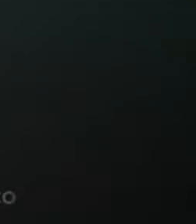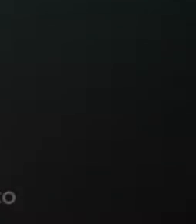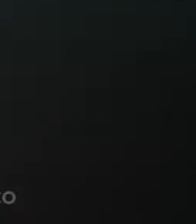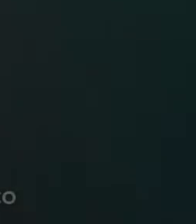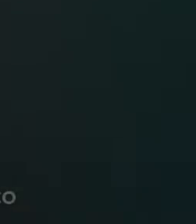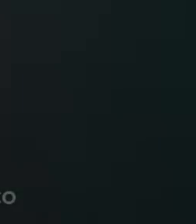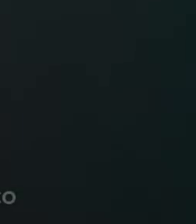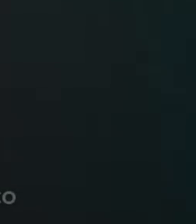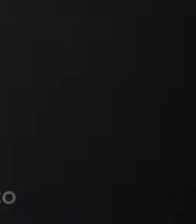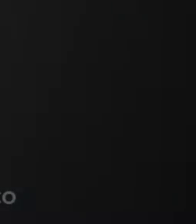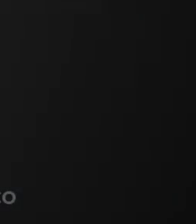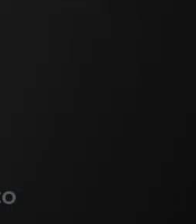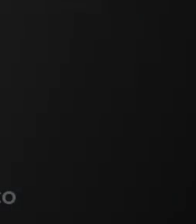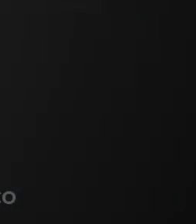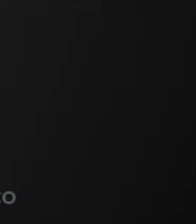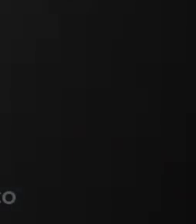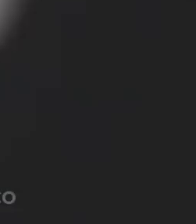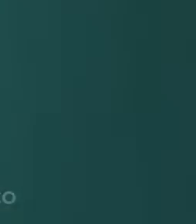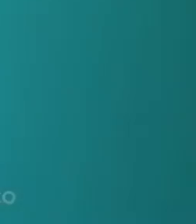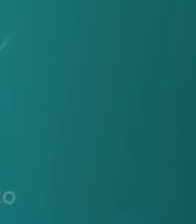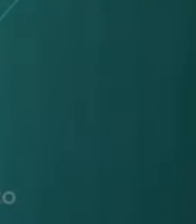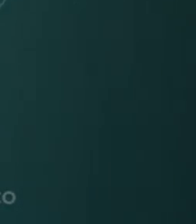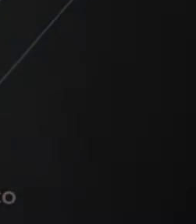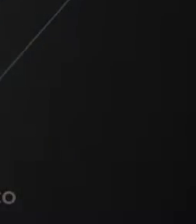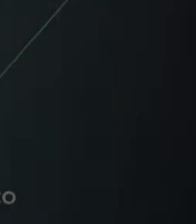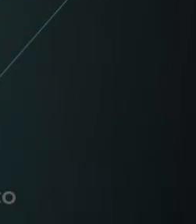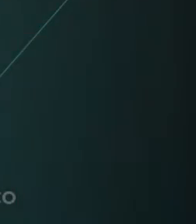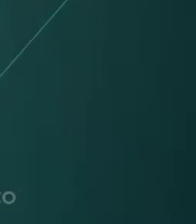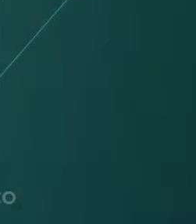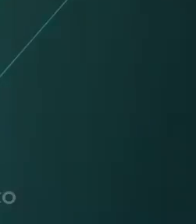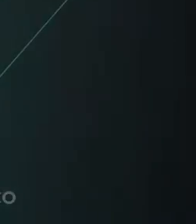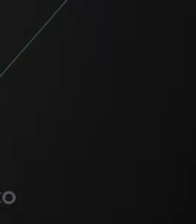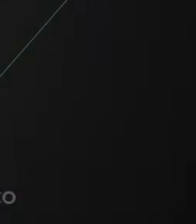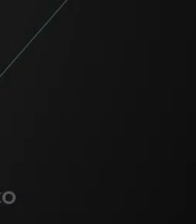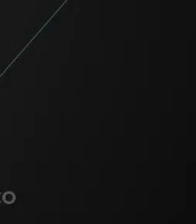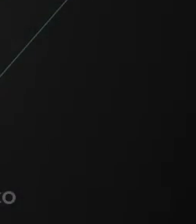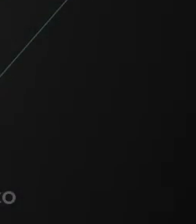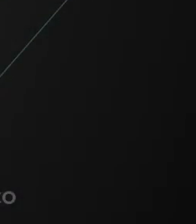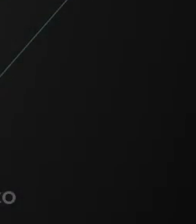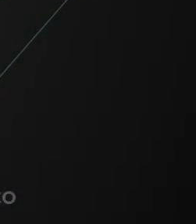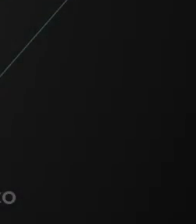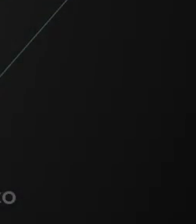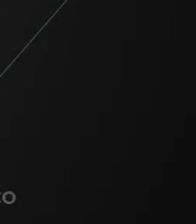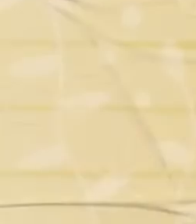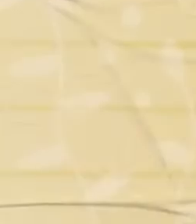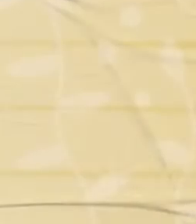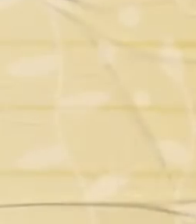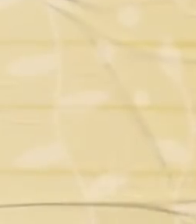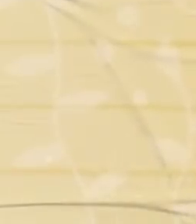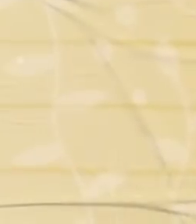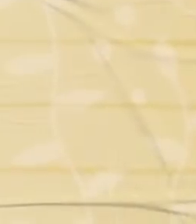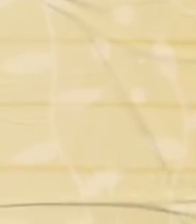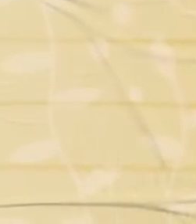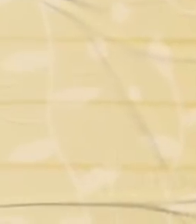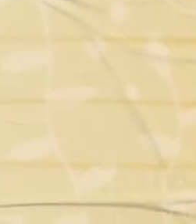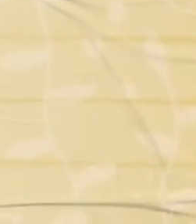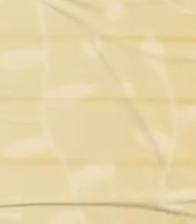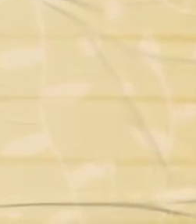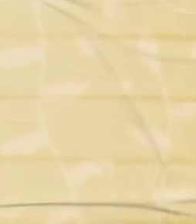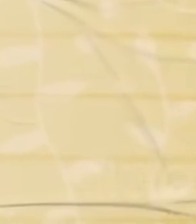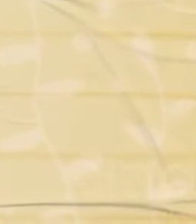Te agradecemos estos 13 años al aire. Capital 21, corazón de la capital.